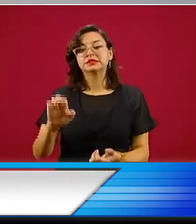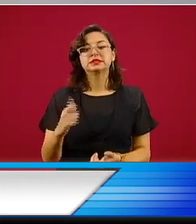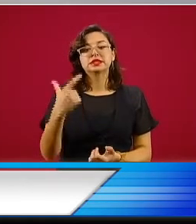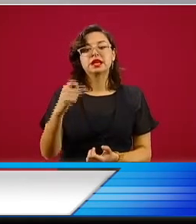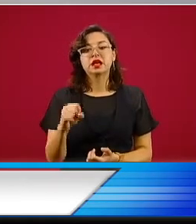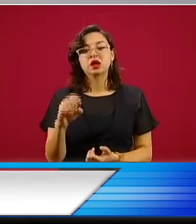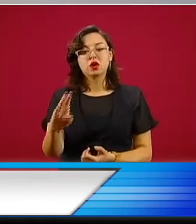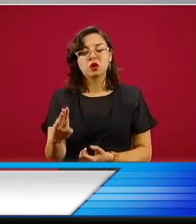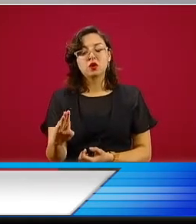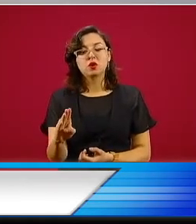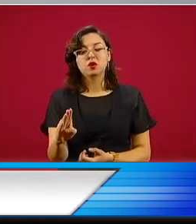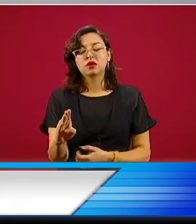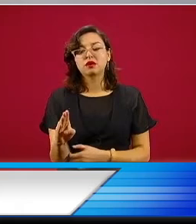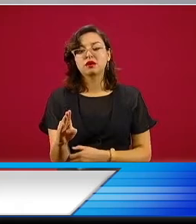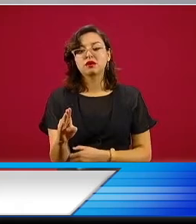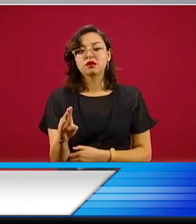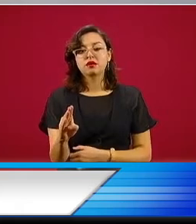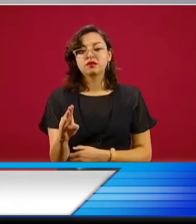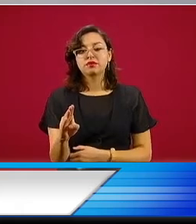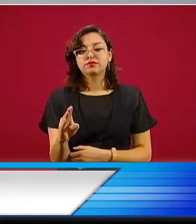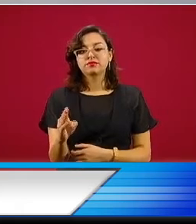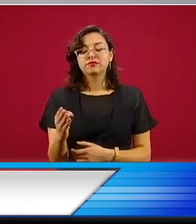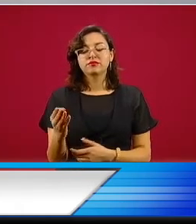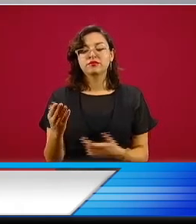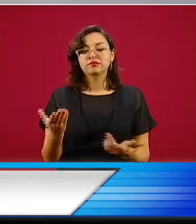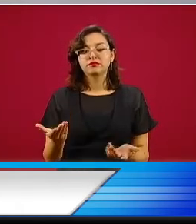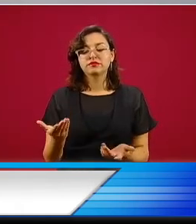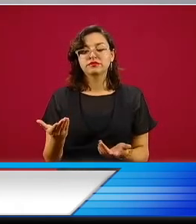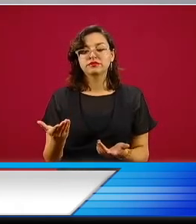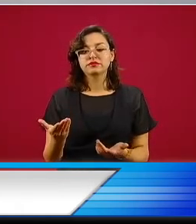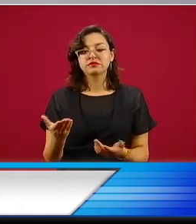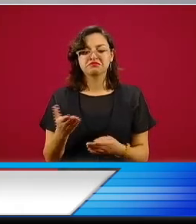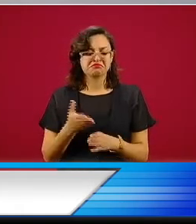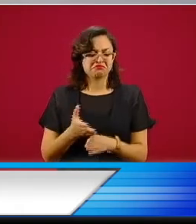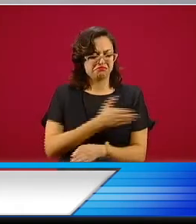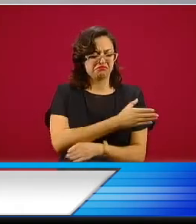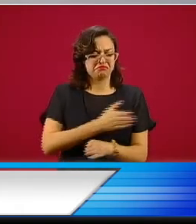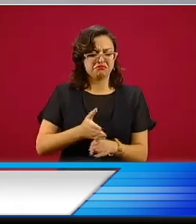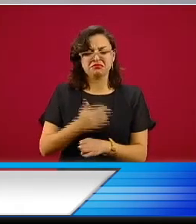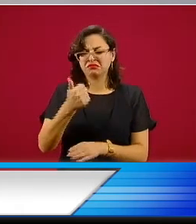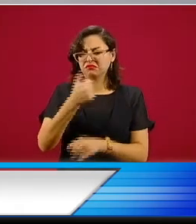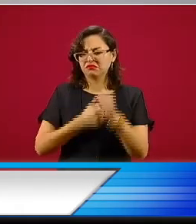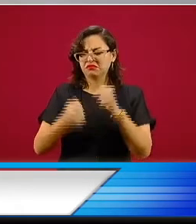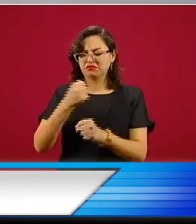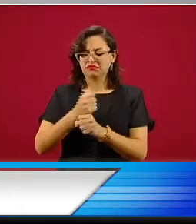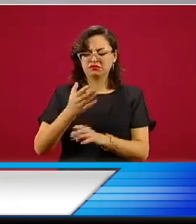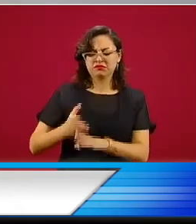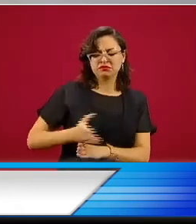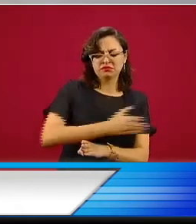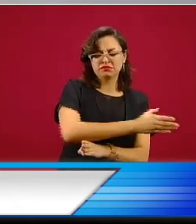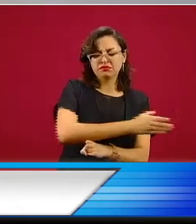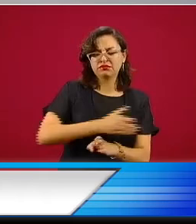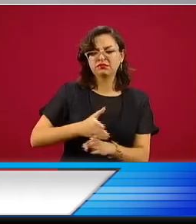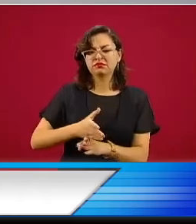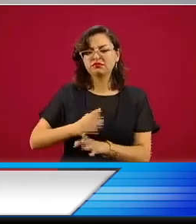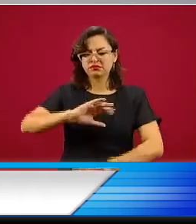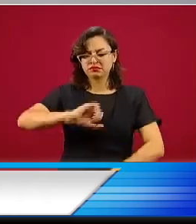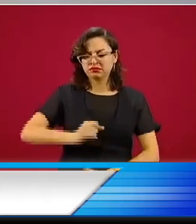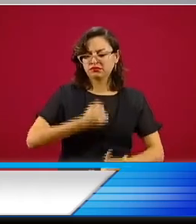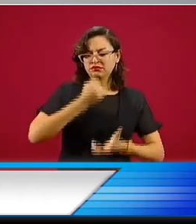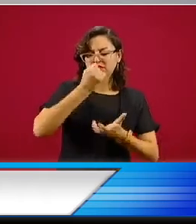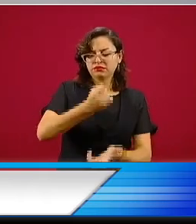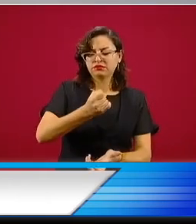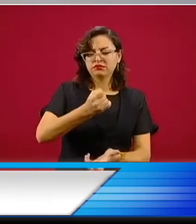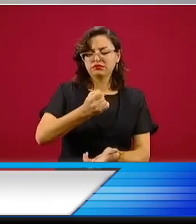es necesario implementar en coordinación con los empresarios de estrategias, protocolos y sobre todo definir estos posibles calendarios para